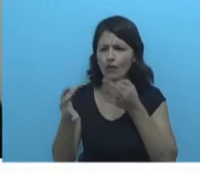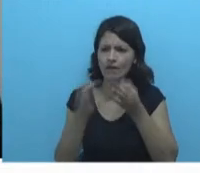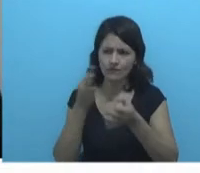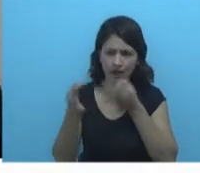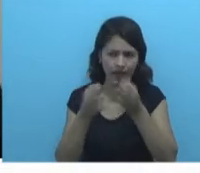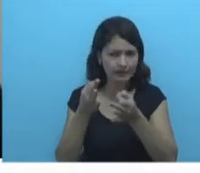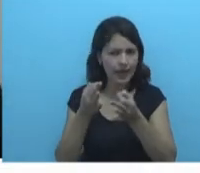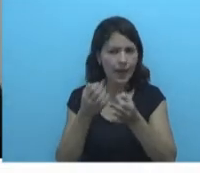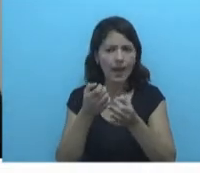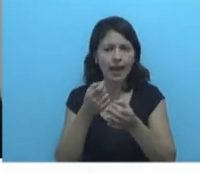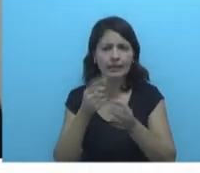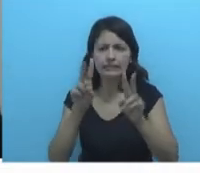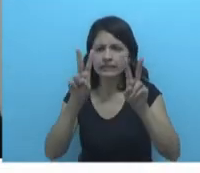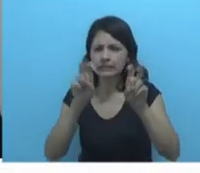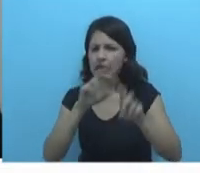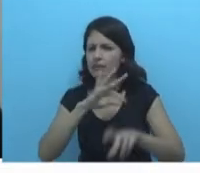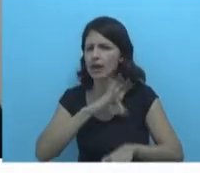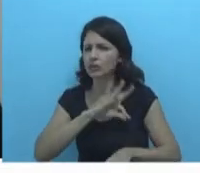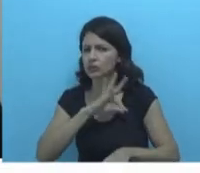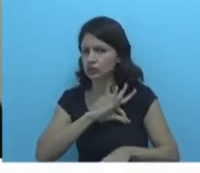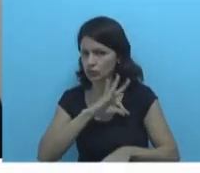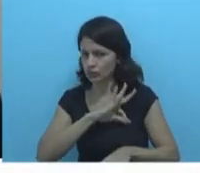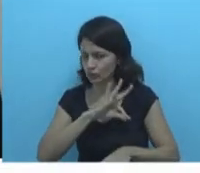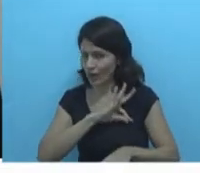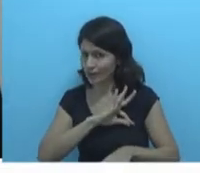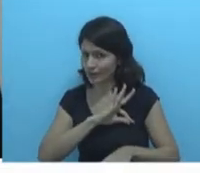del salario.